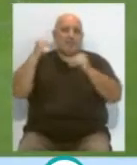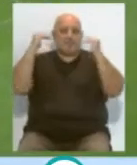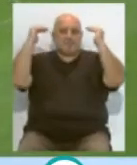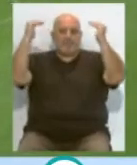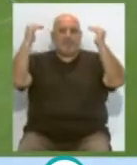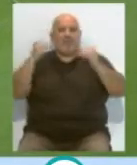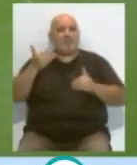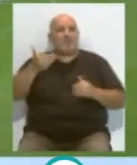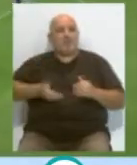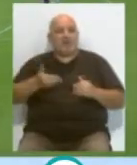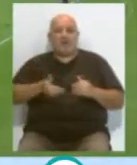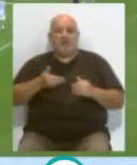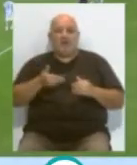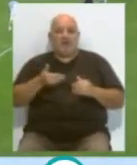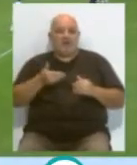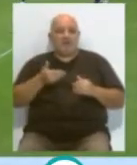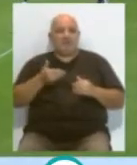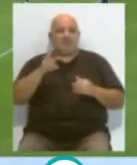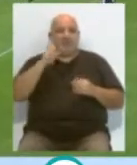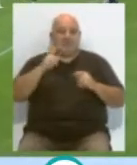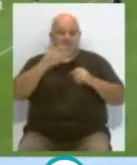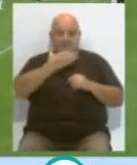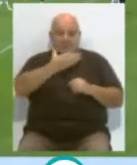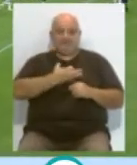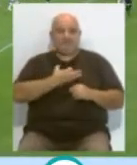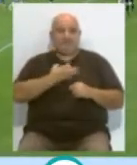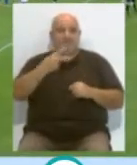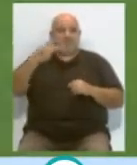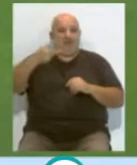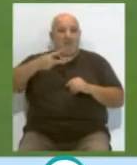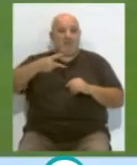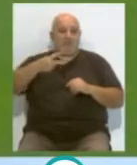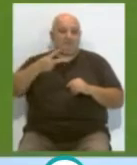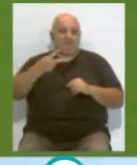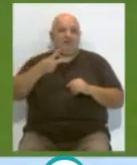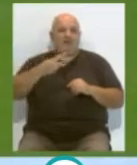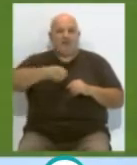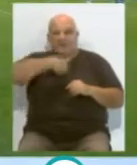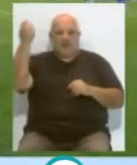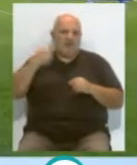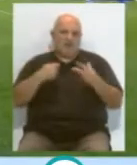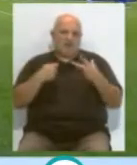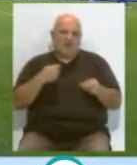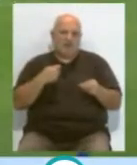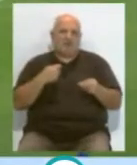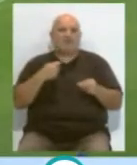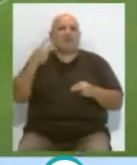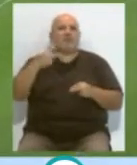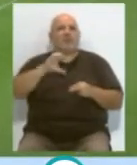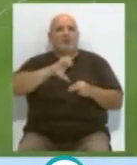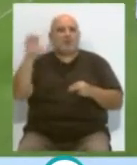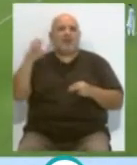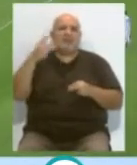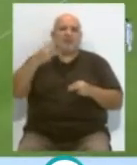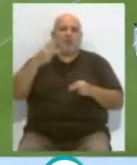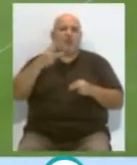tan importante que cuando te ponen una medalla de segundo clasificado, es segundo clasificado de Europa, que